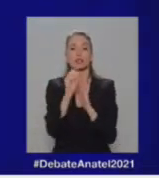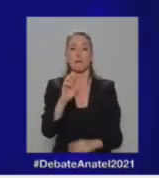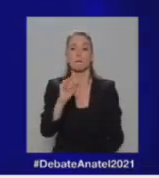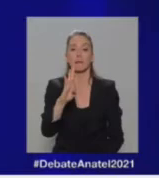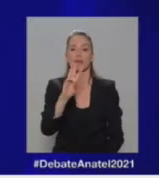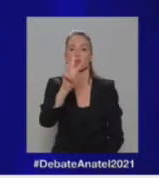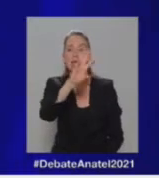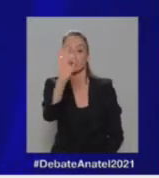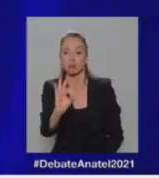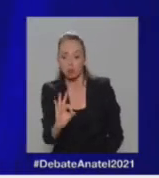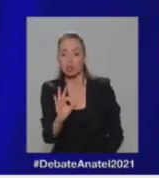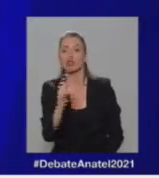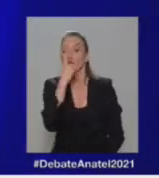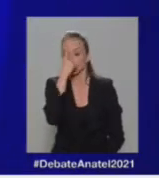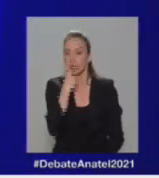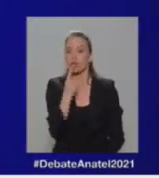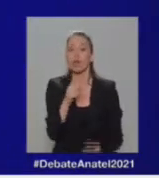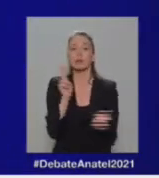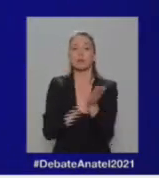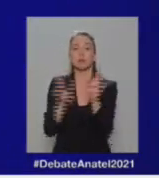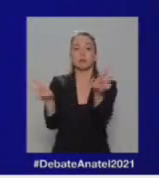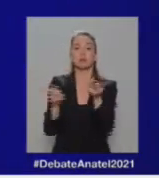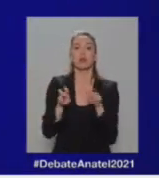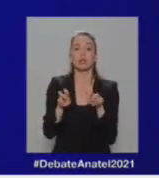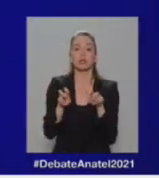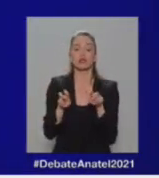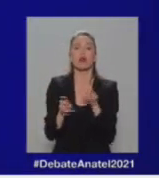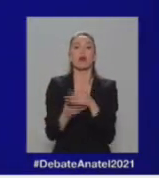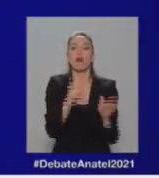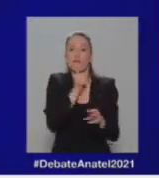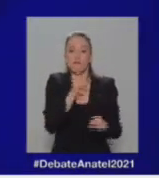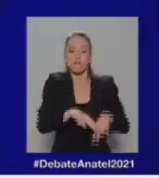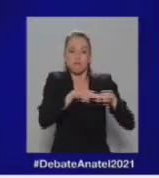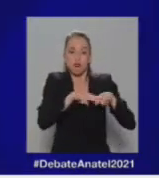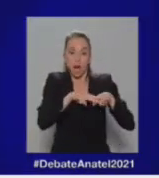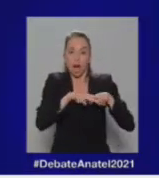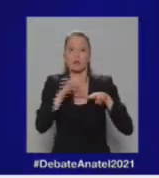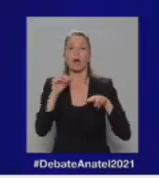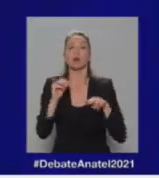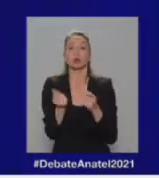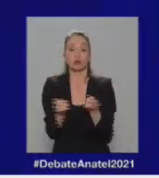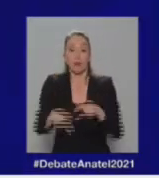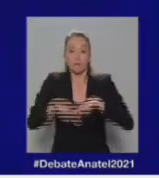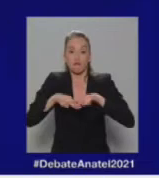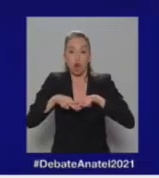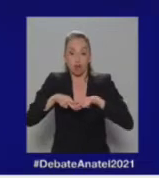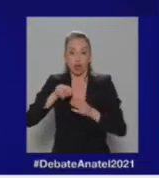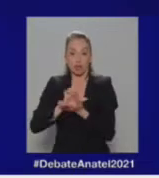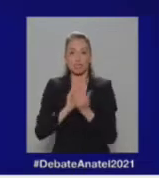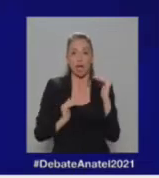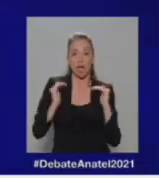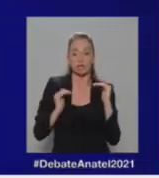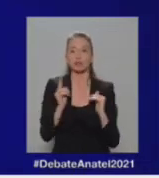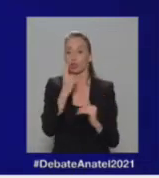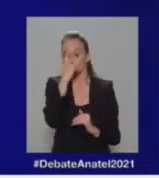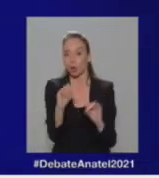contrario al aborto. Mayoría parlamentaria afín a su colectividad, afín a él, dice José Antonio Kast. Creo